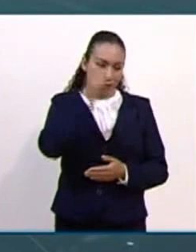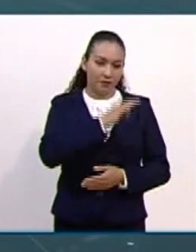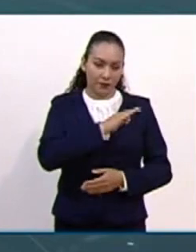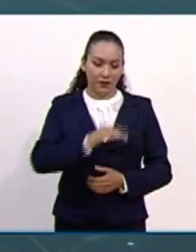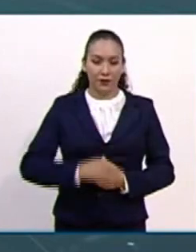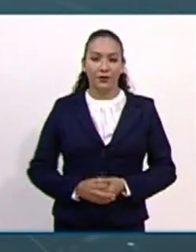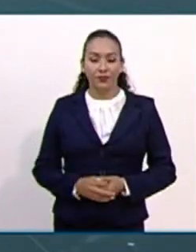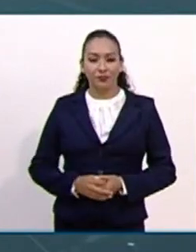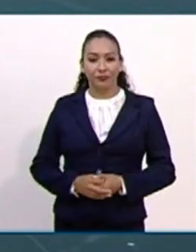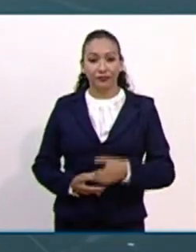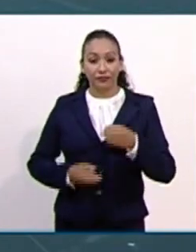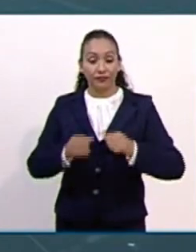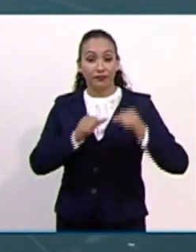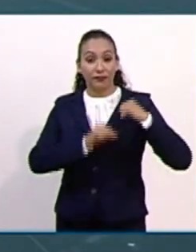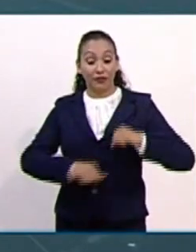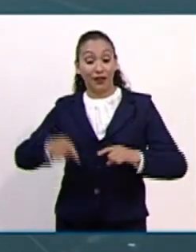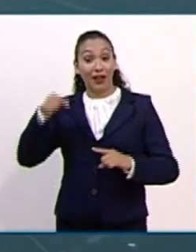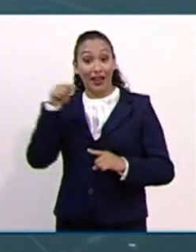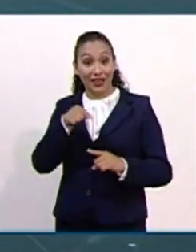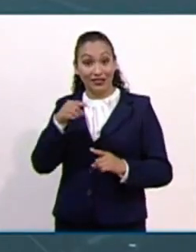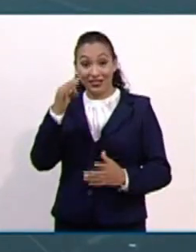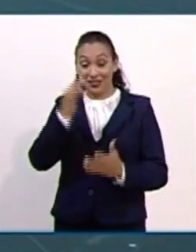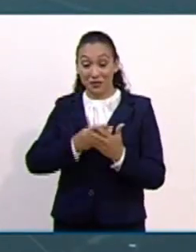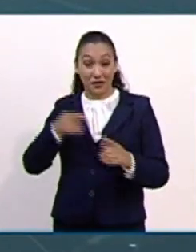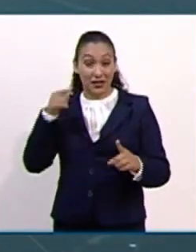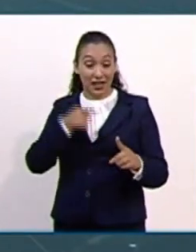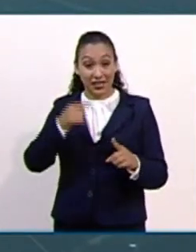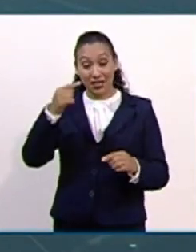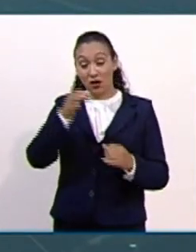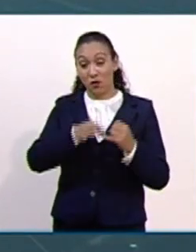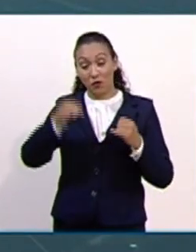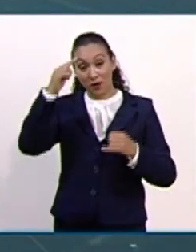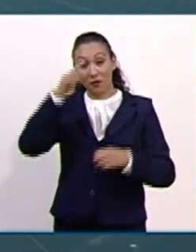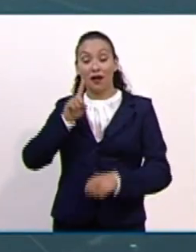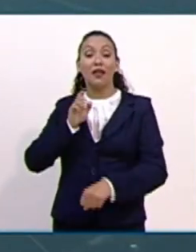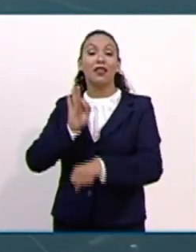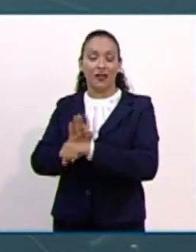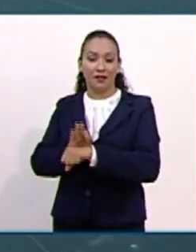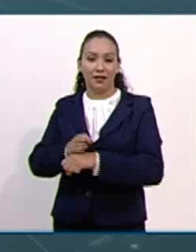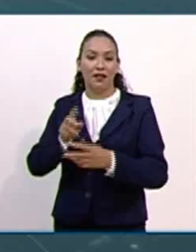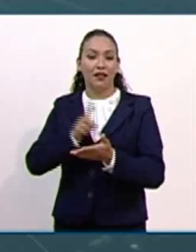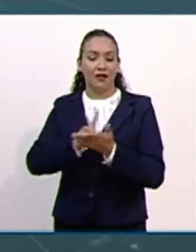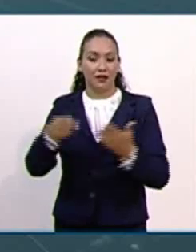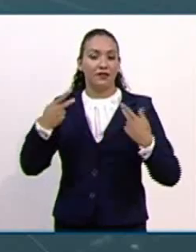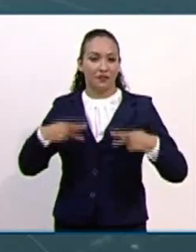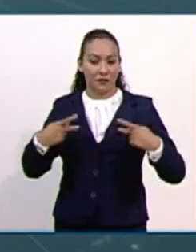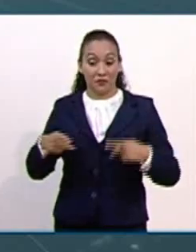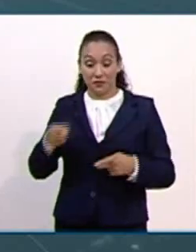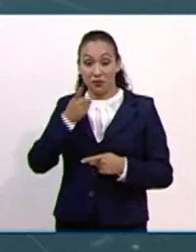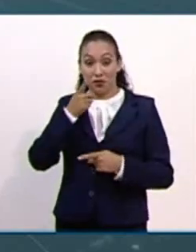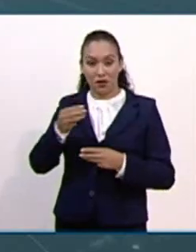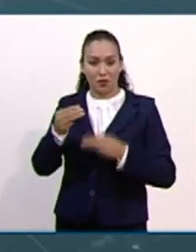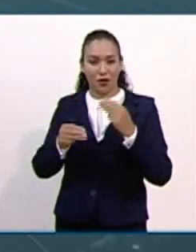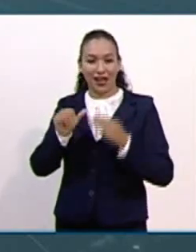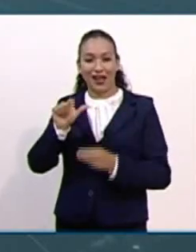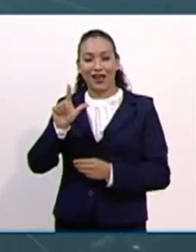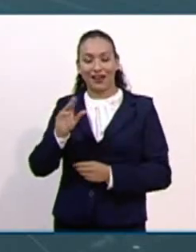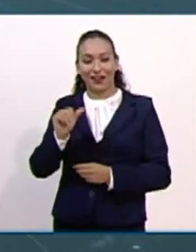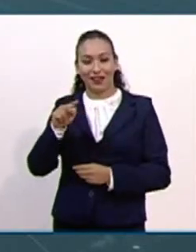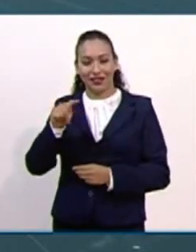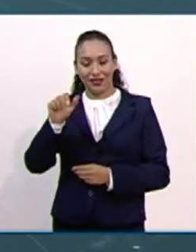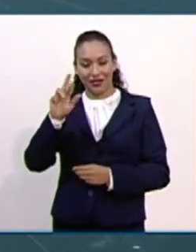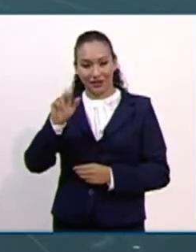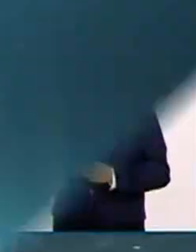El Poder Judicial es la última línea de defensa de los derechos de las personas, afirmó el ministro Alcántara